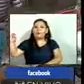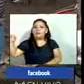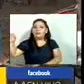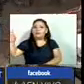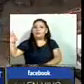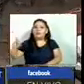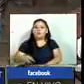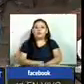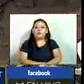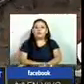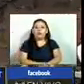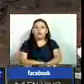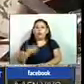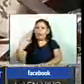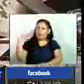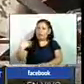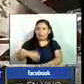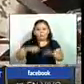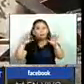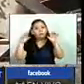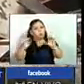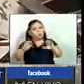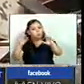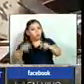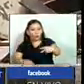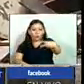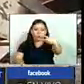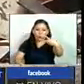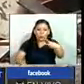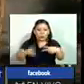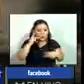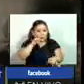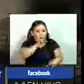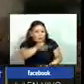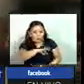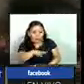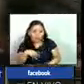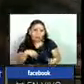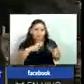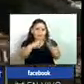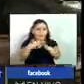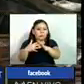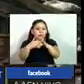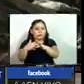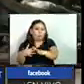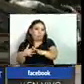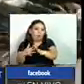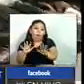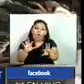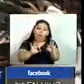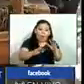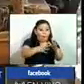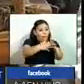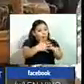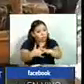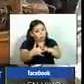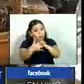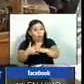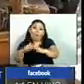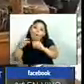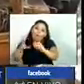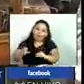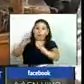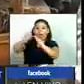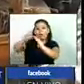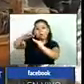Las pasadas tormentas Amanda y Cristóbal opacaron la vida de muchas familias del país sus viviendas quedaron destruidas y algunos techos